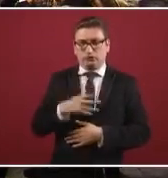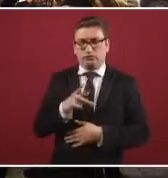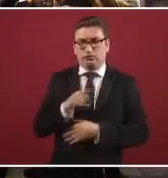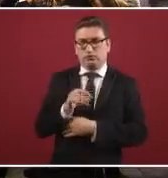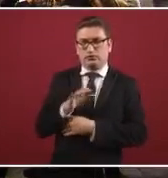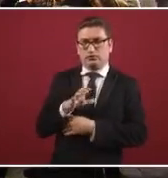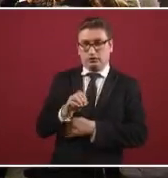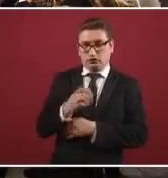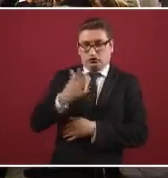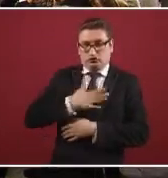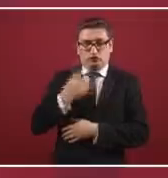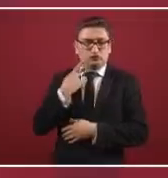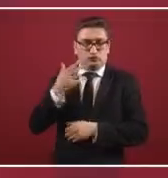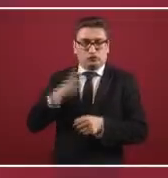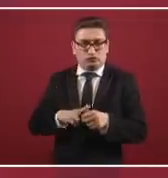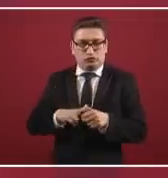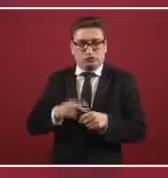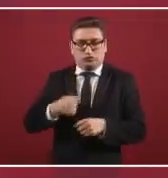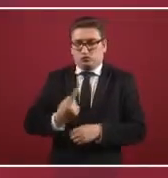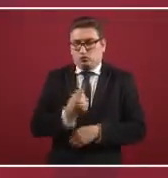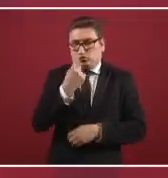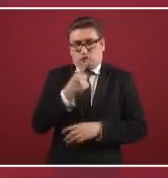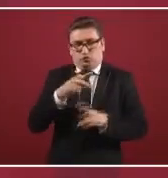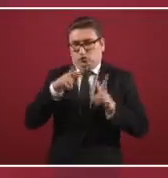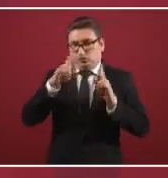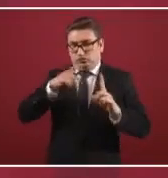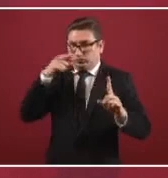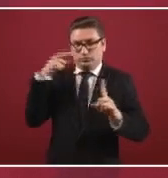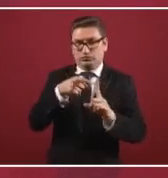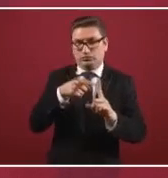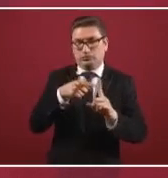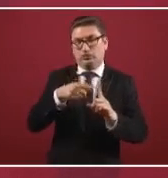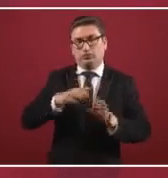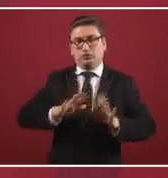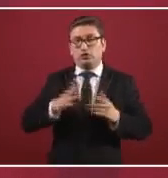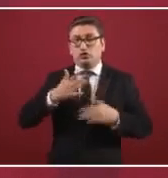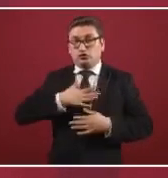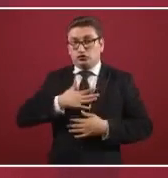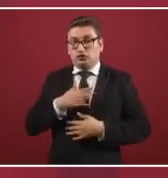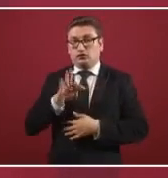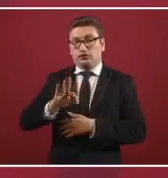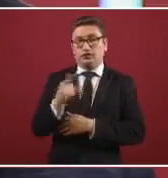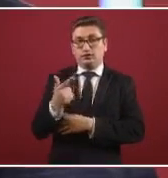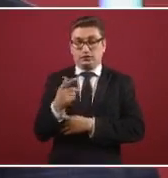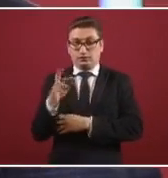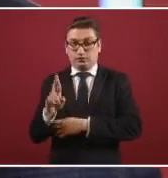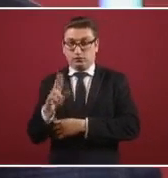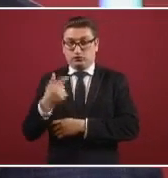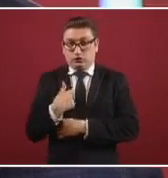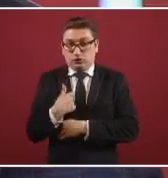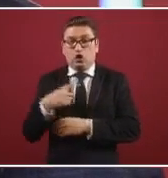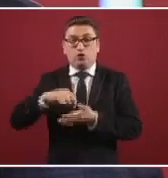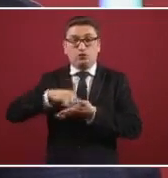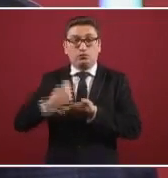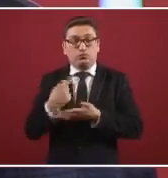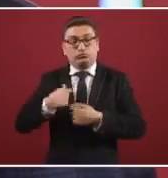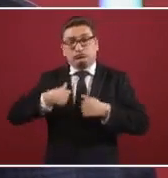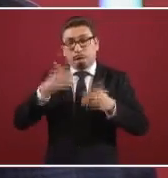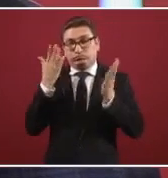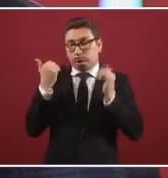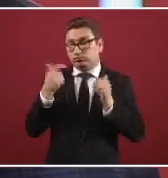consumidor monotemático, no soy fiscal general de la República ni fiscal en el estado de Tamaulipas.